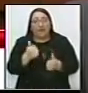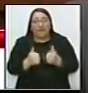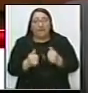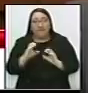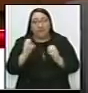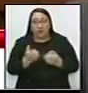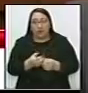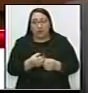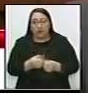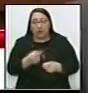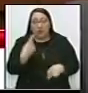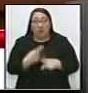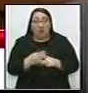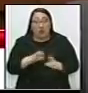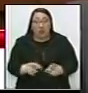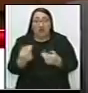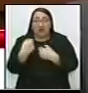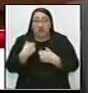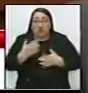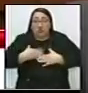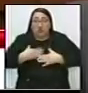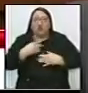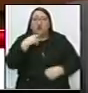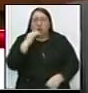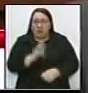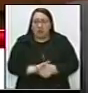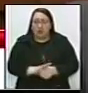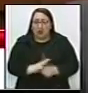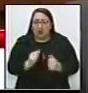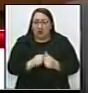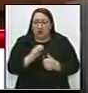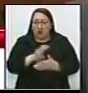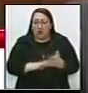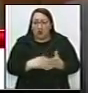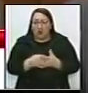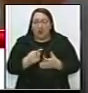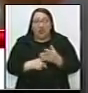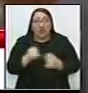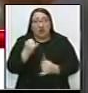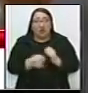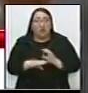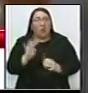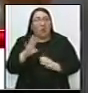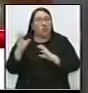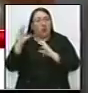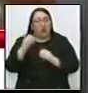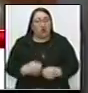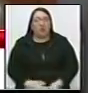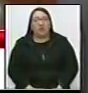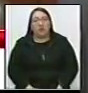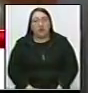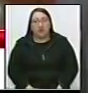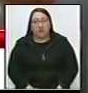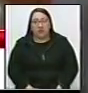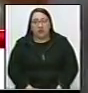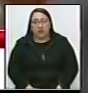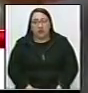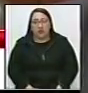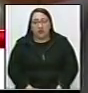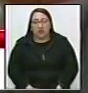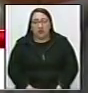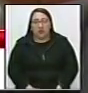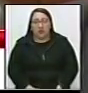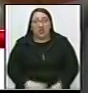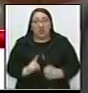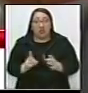el Congreso, por su cuenta, se ha comprometido mediante un cronograma que va a culminar el 4 de octubre. Eso nos llevará